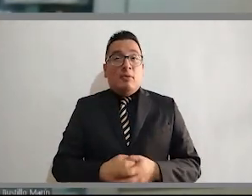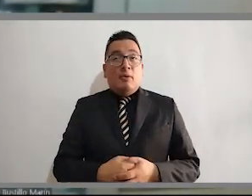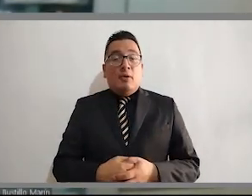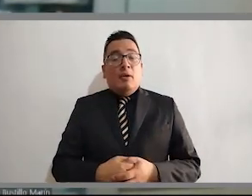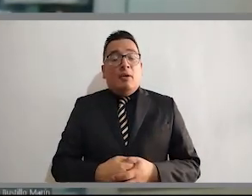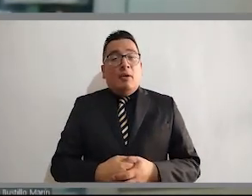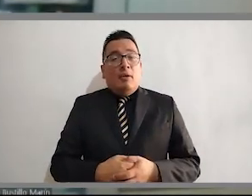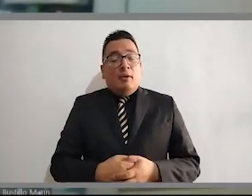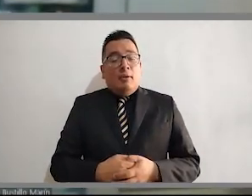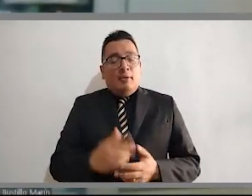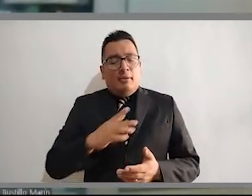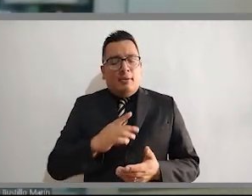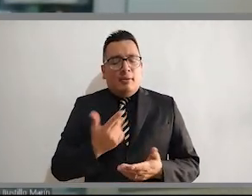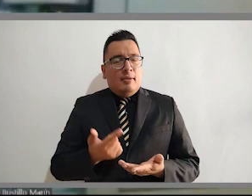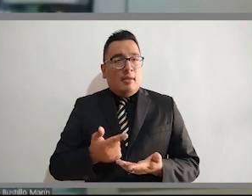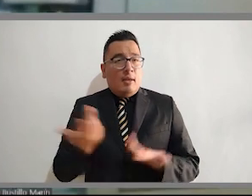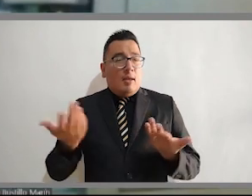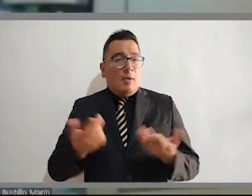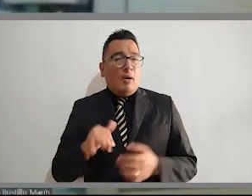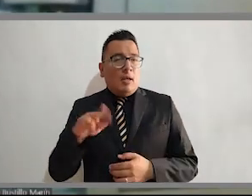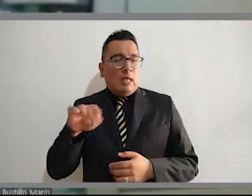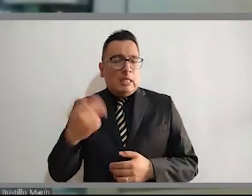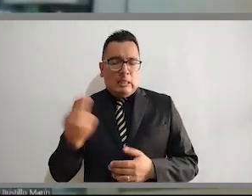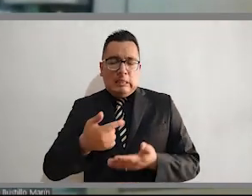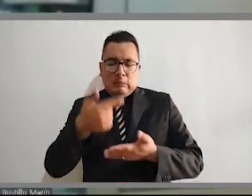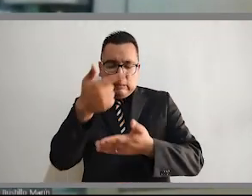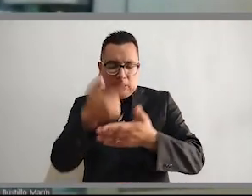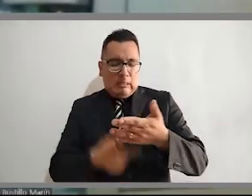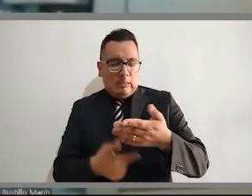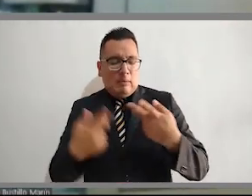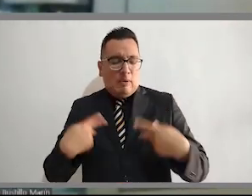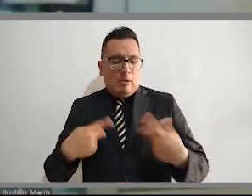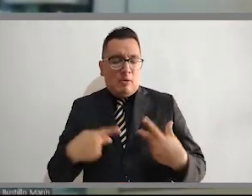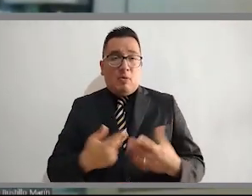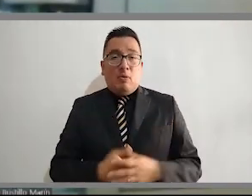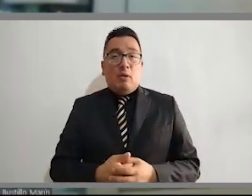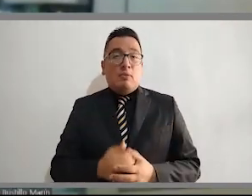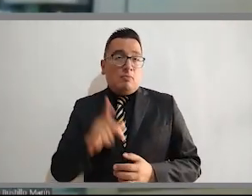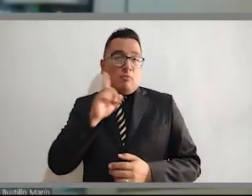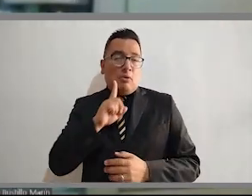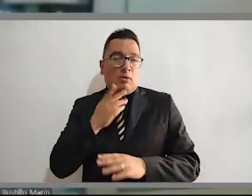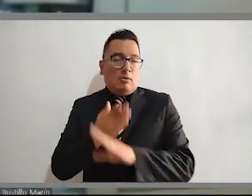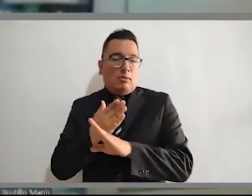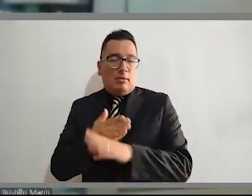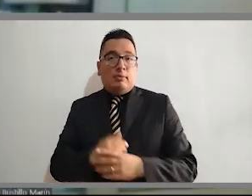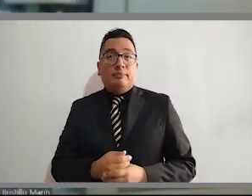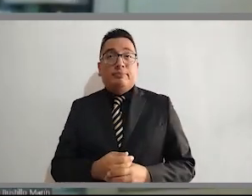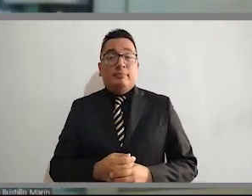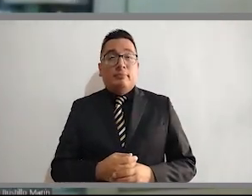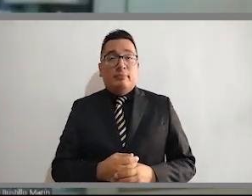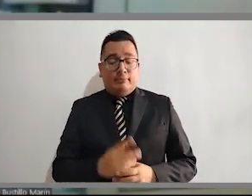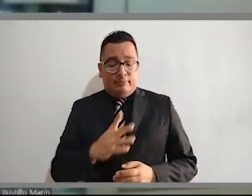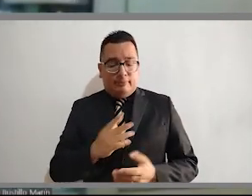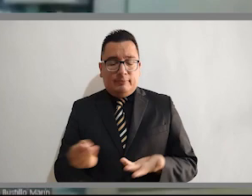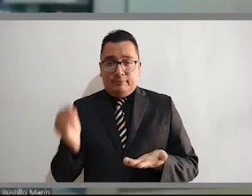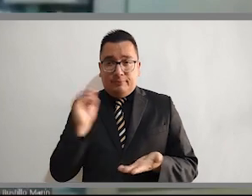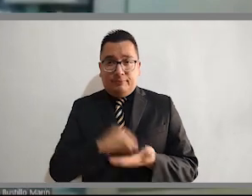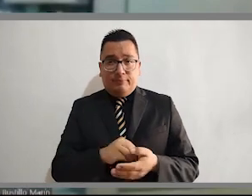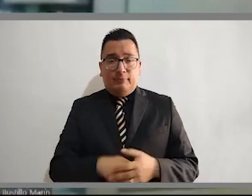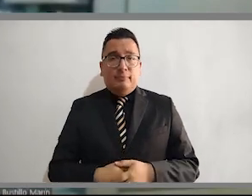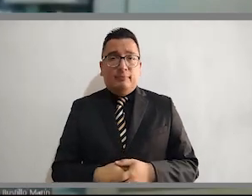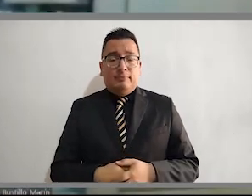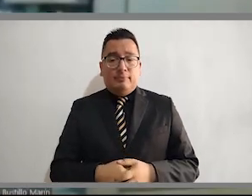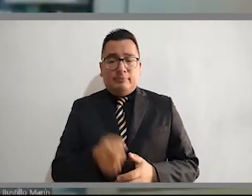esta ley, esta lista de infractores, también surgió otro elemento y que tiene también que